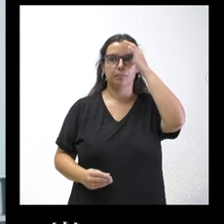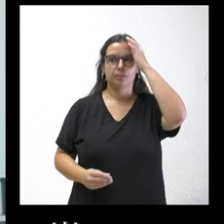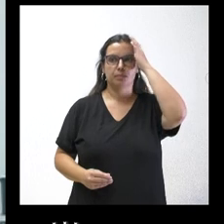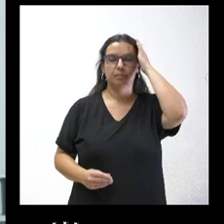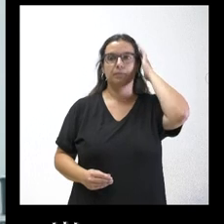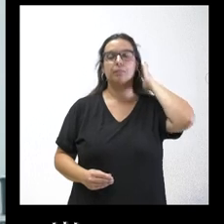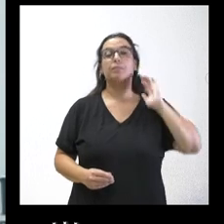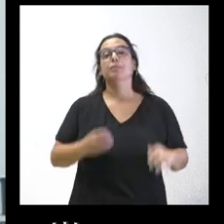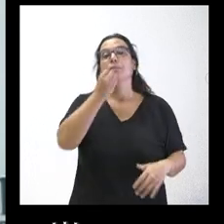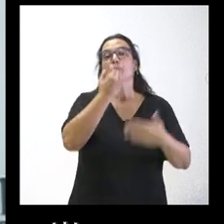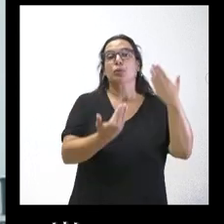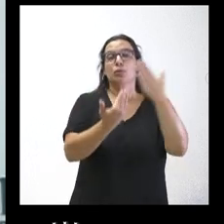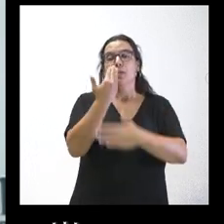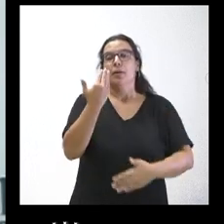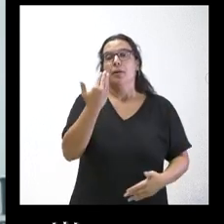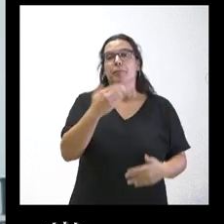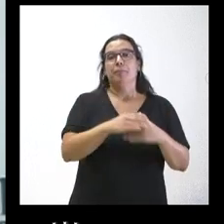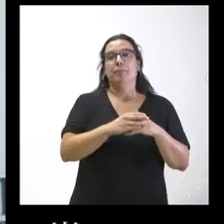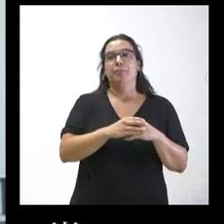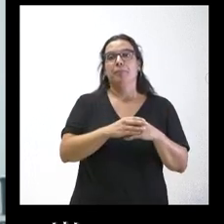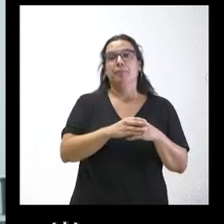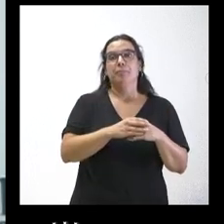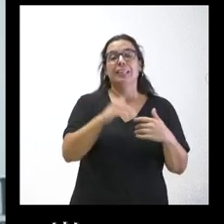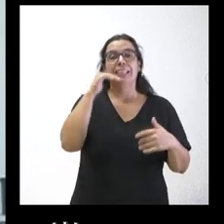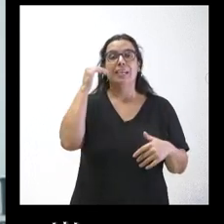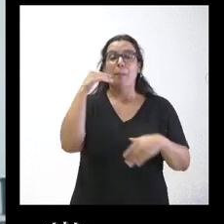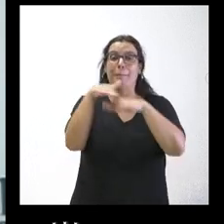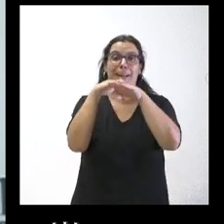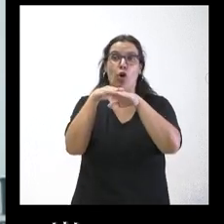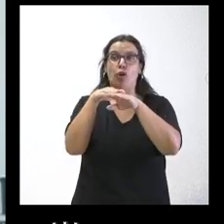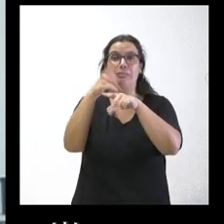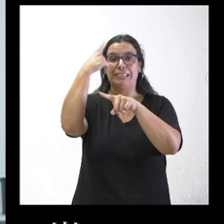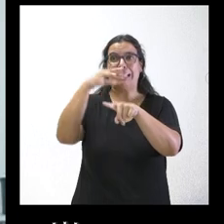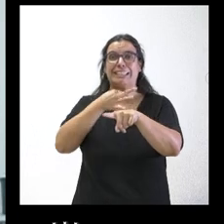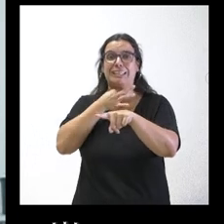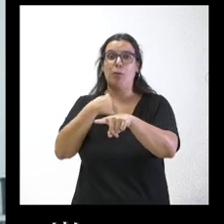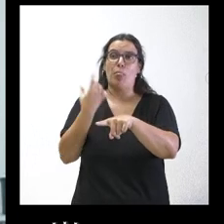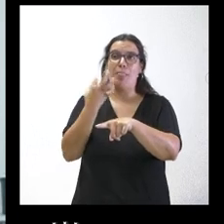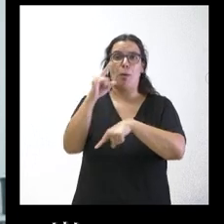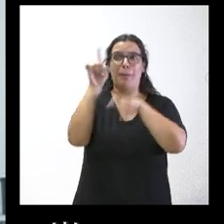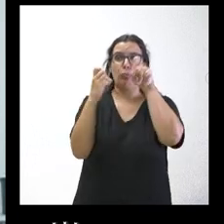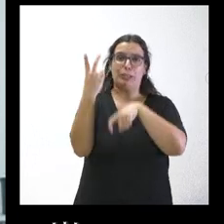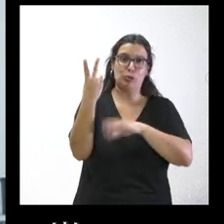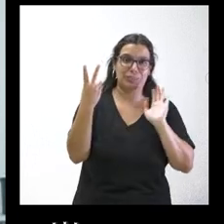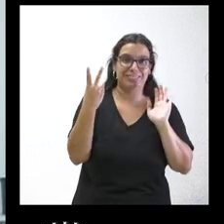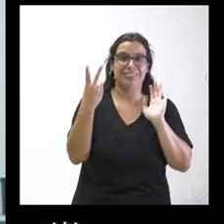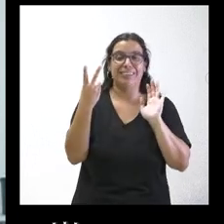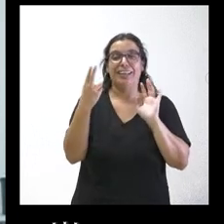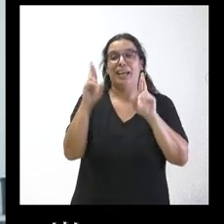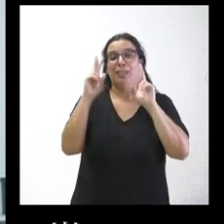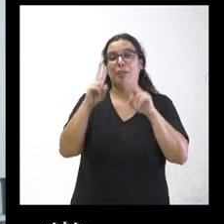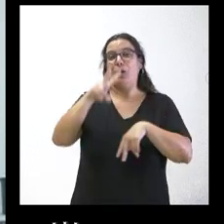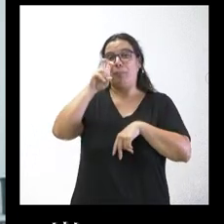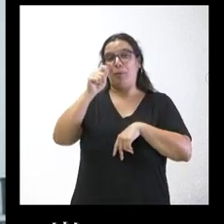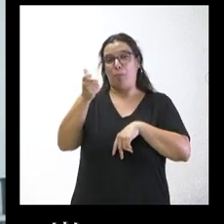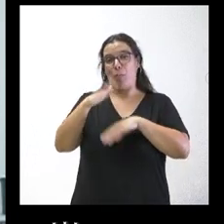en Buenos días Isabel Lo siento pero lo tengo que preguntar un par de preguntas Espero que pueda respirar